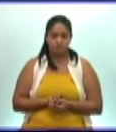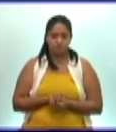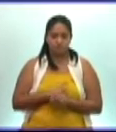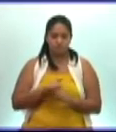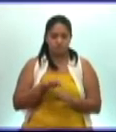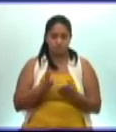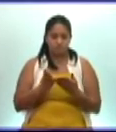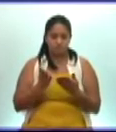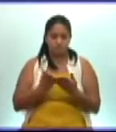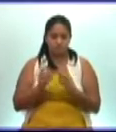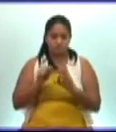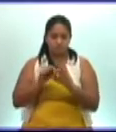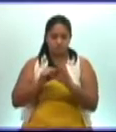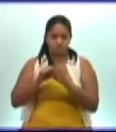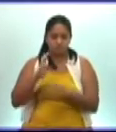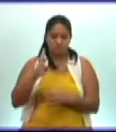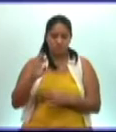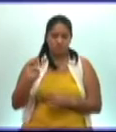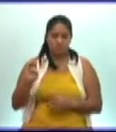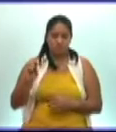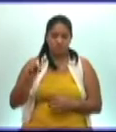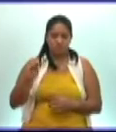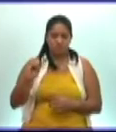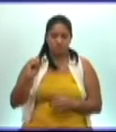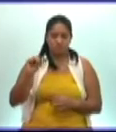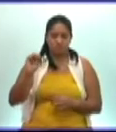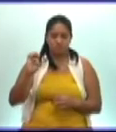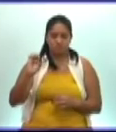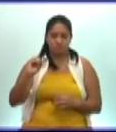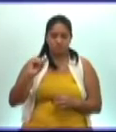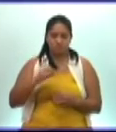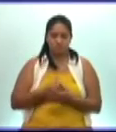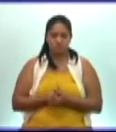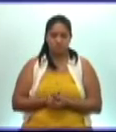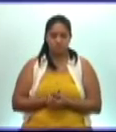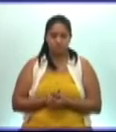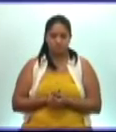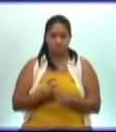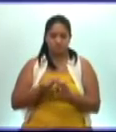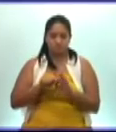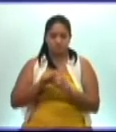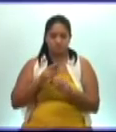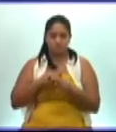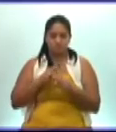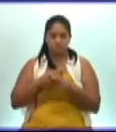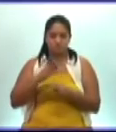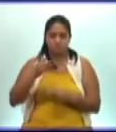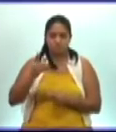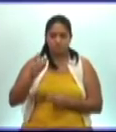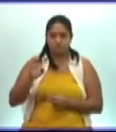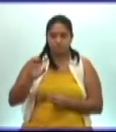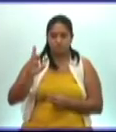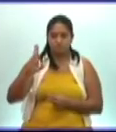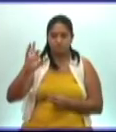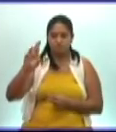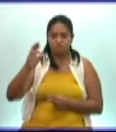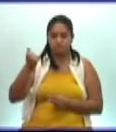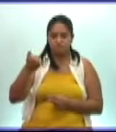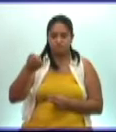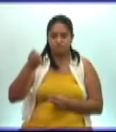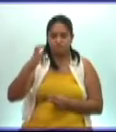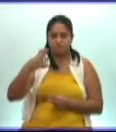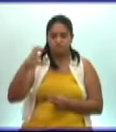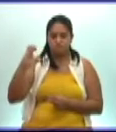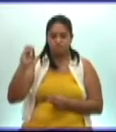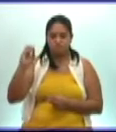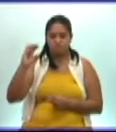aunque vamos a continuar profundizando en el día de hoy. Aparece la difracción. Pero como resultado de la difracción, nosotros podemos